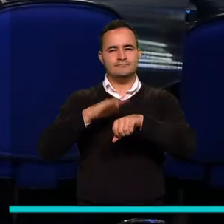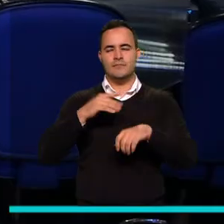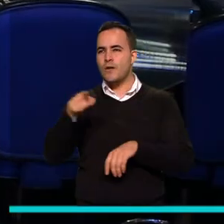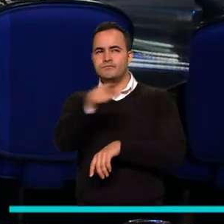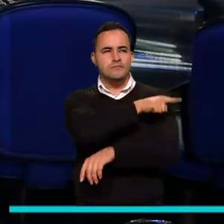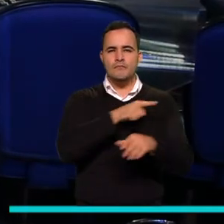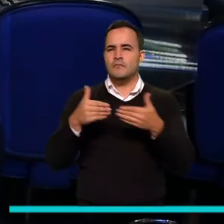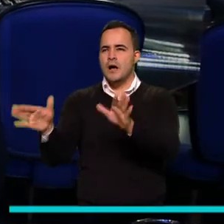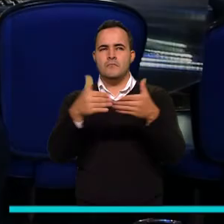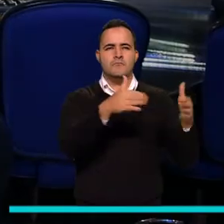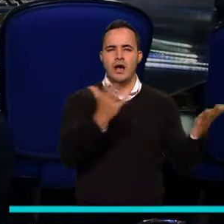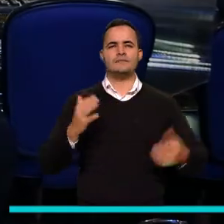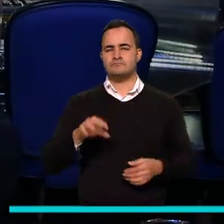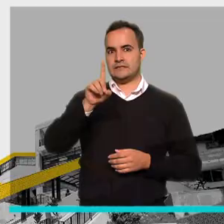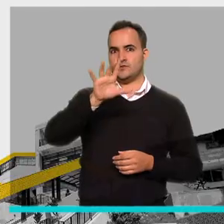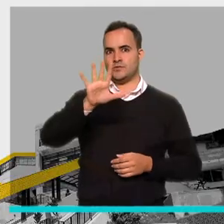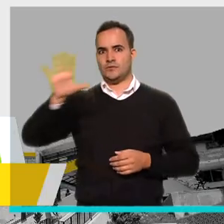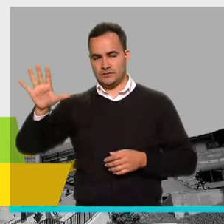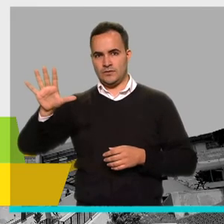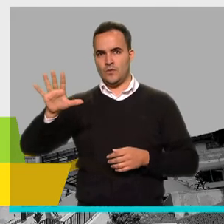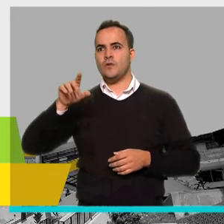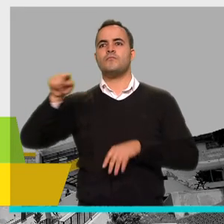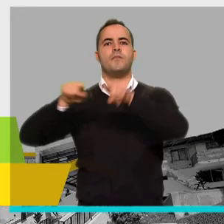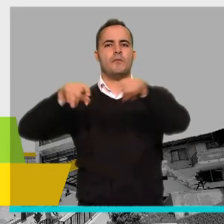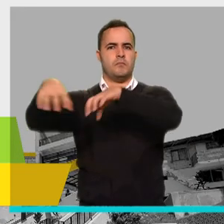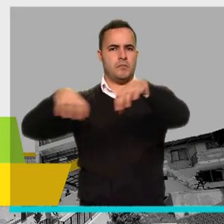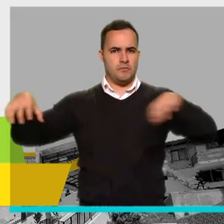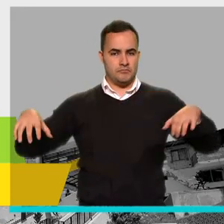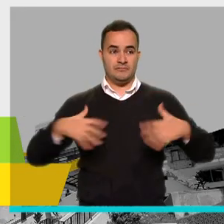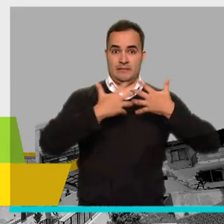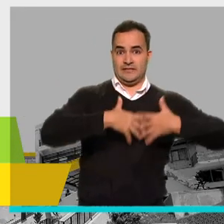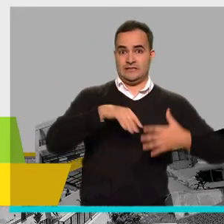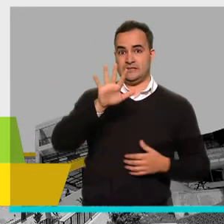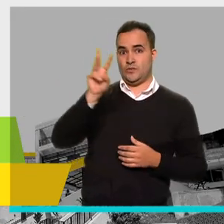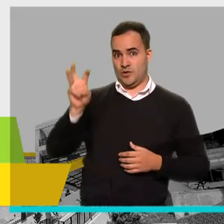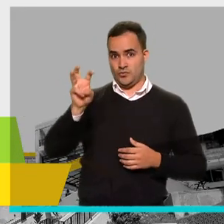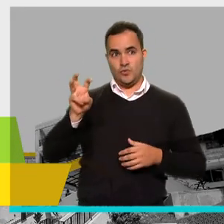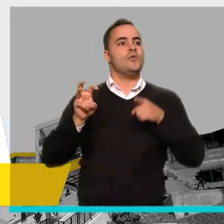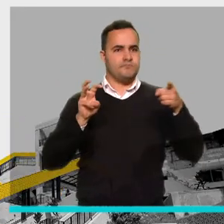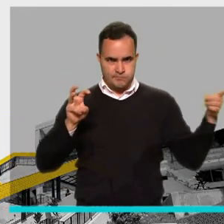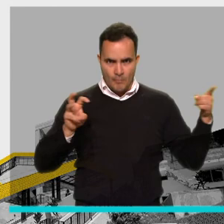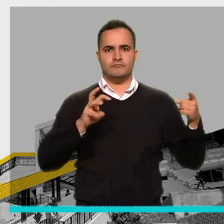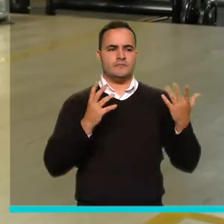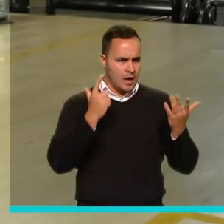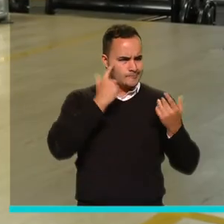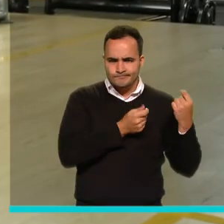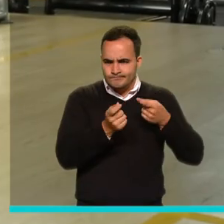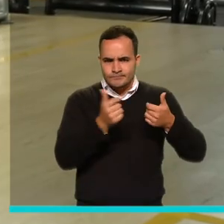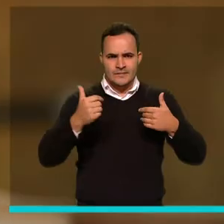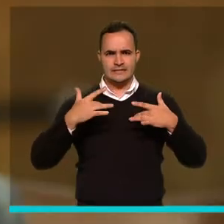de 155 salas. Además de eso, 58 empresas nuevamente están generando el recurso para la salud.